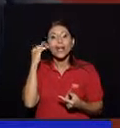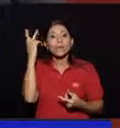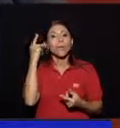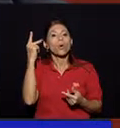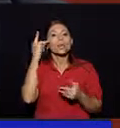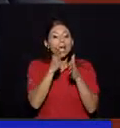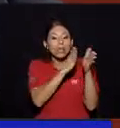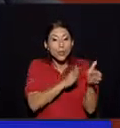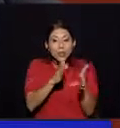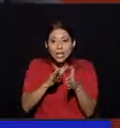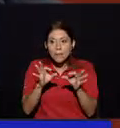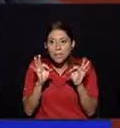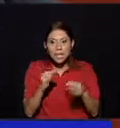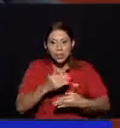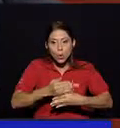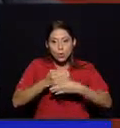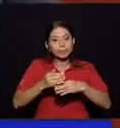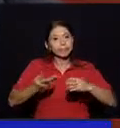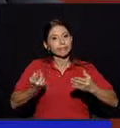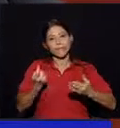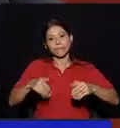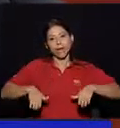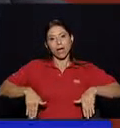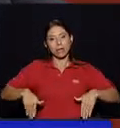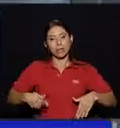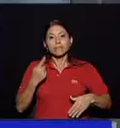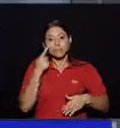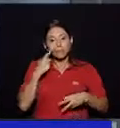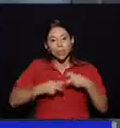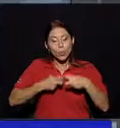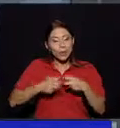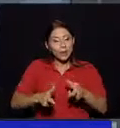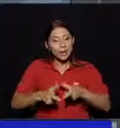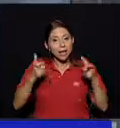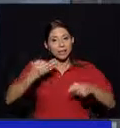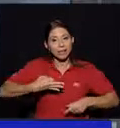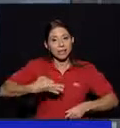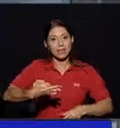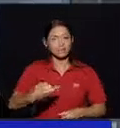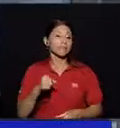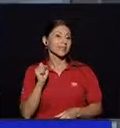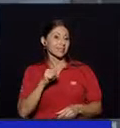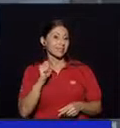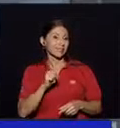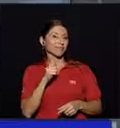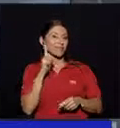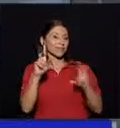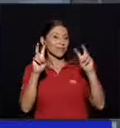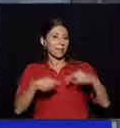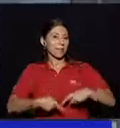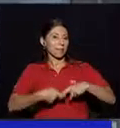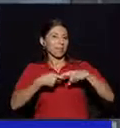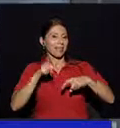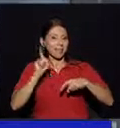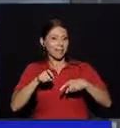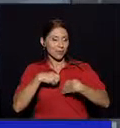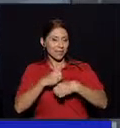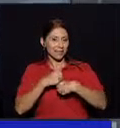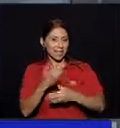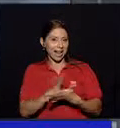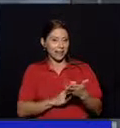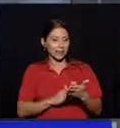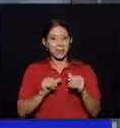grandes problemas de ello, ¿verdad?, en el día a día. Sí, es de las muchas cosas que tenemos pendientes y que tenemos que empezar a hacer algo. Vamos